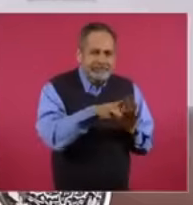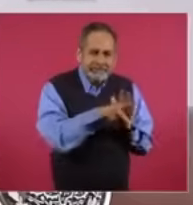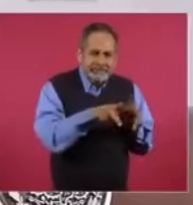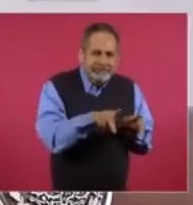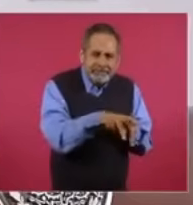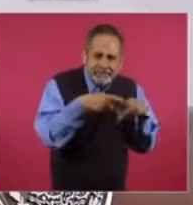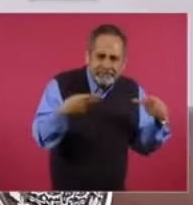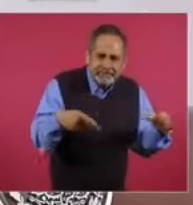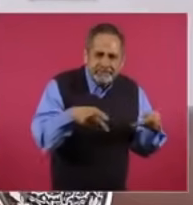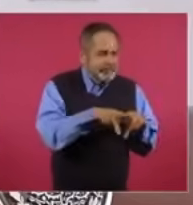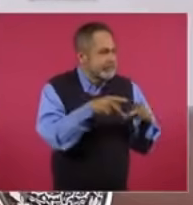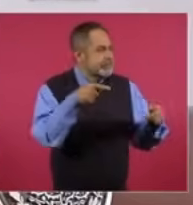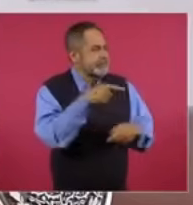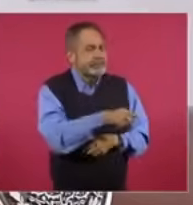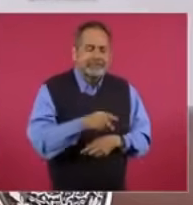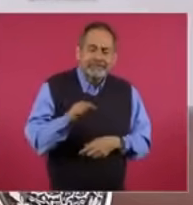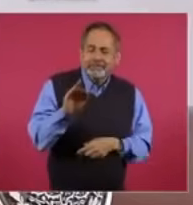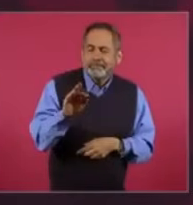de un periódico